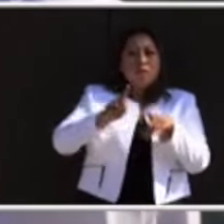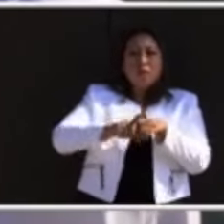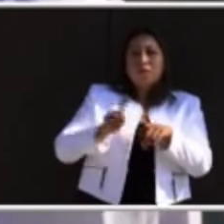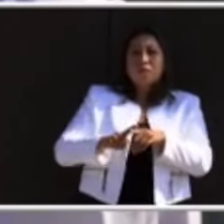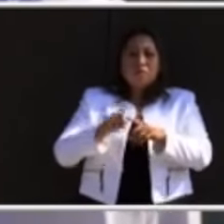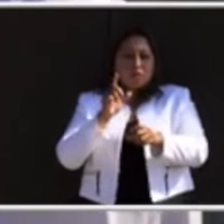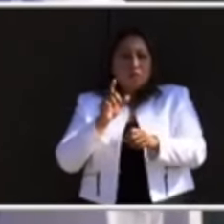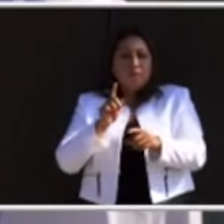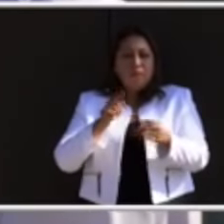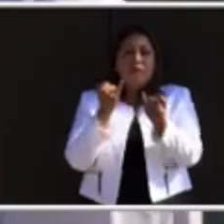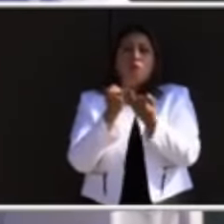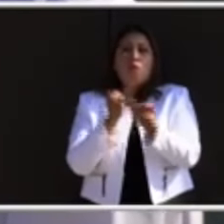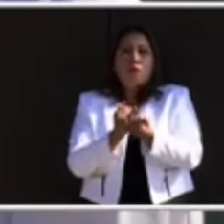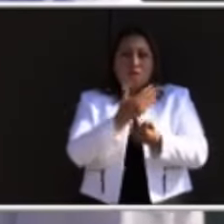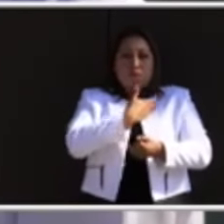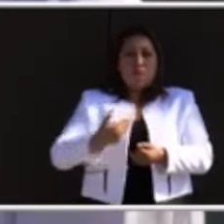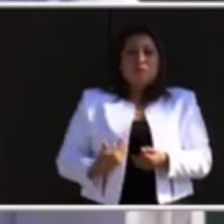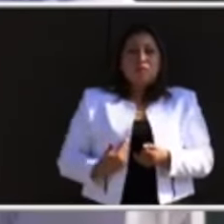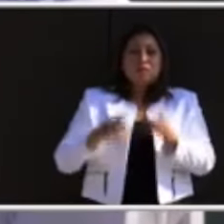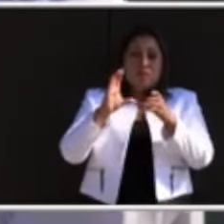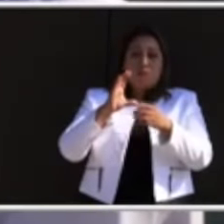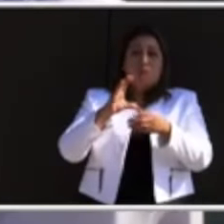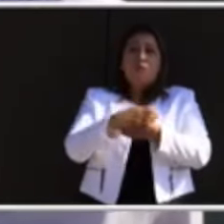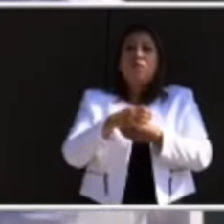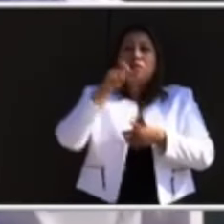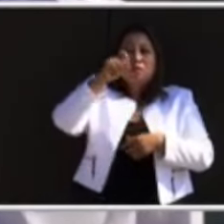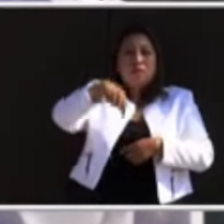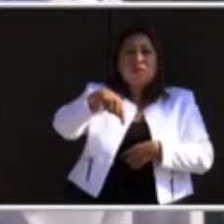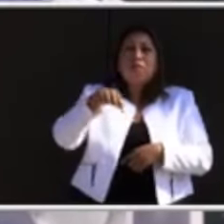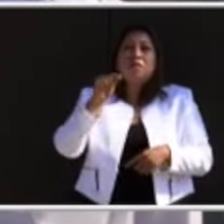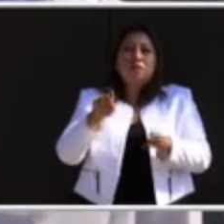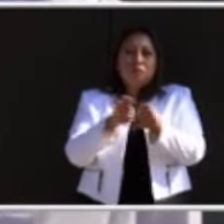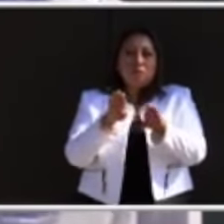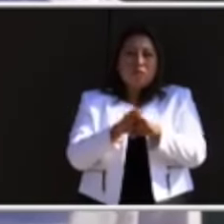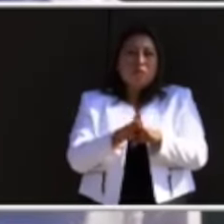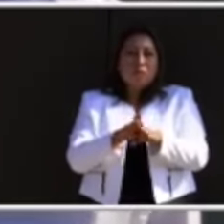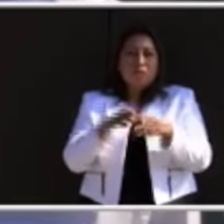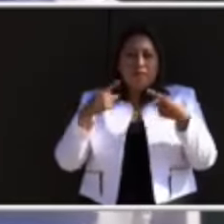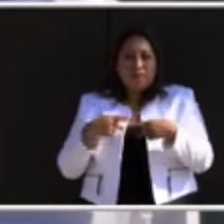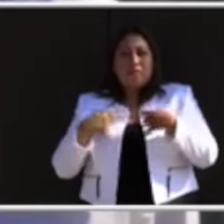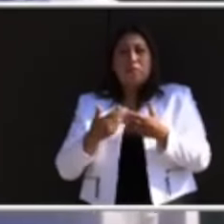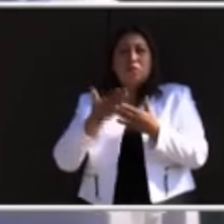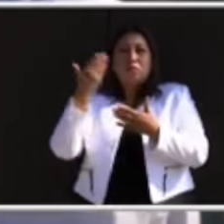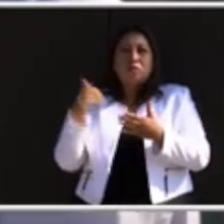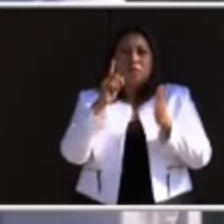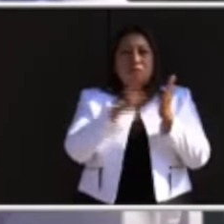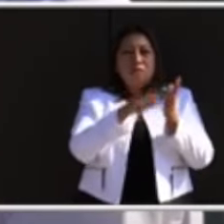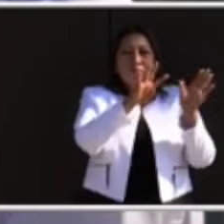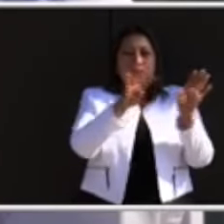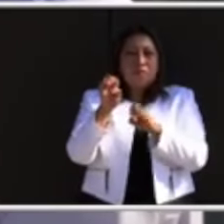Fue presidente del Colegio de Notarios del Estado y notario público desde el año 1986.